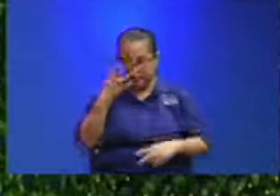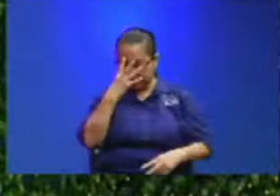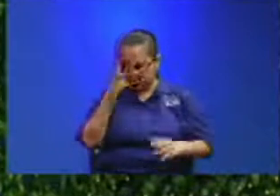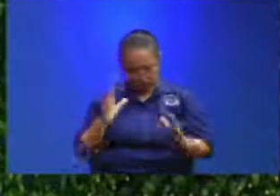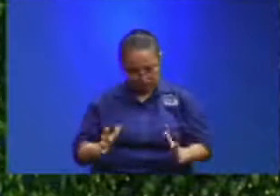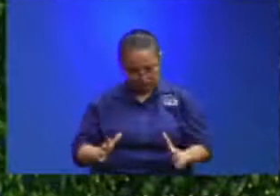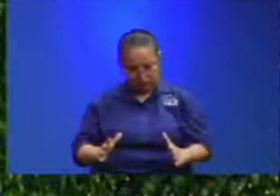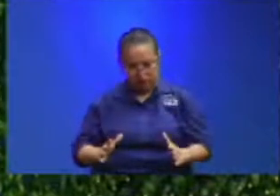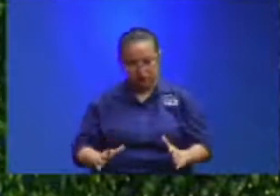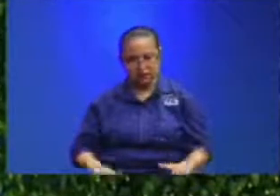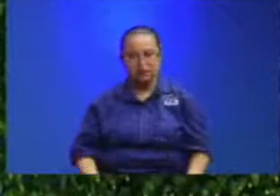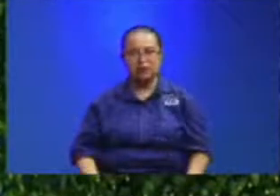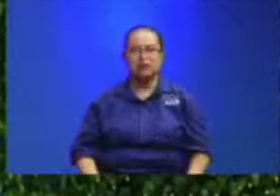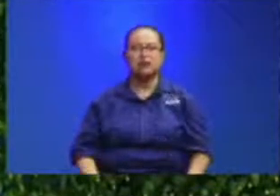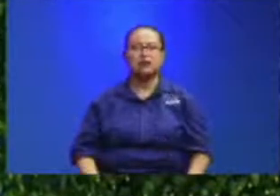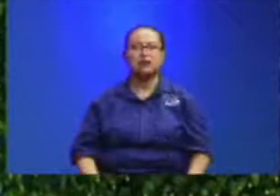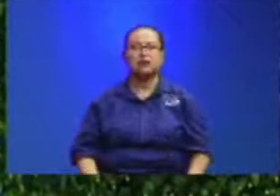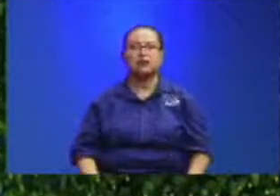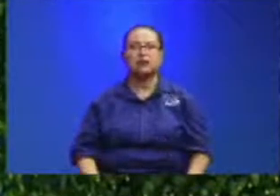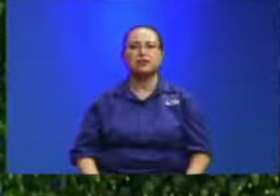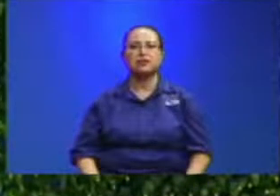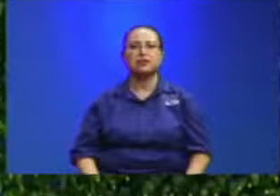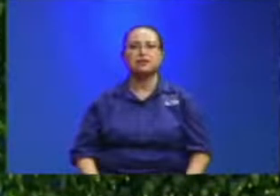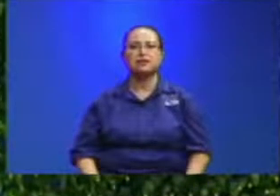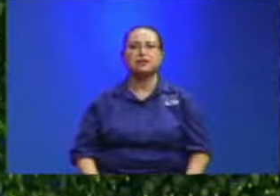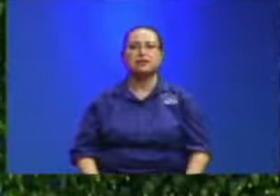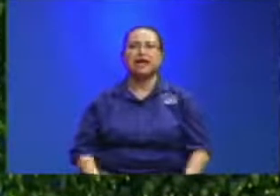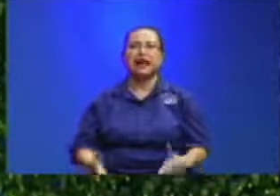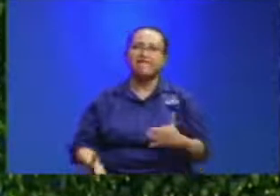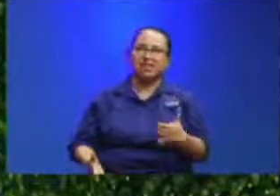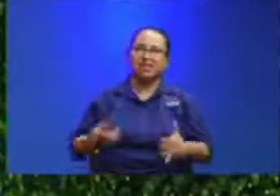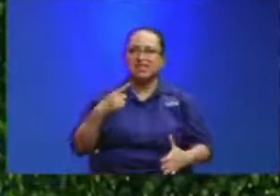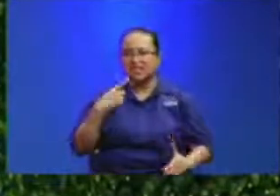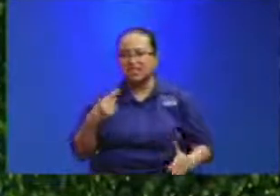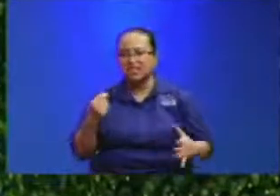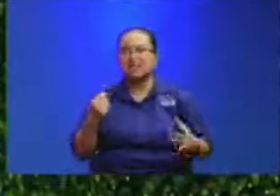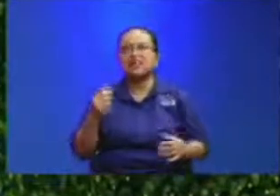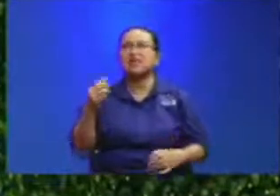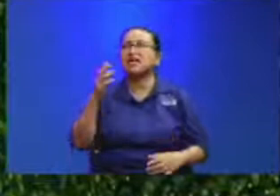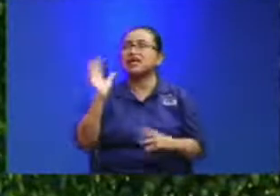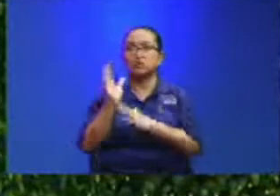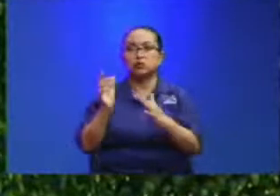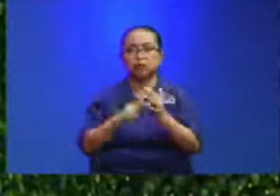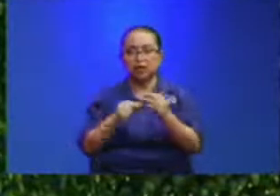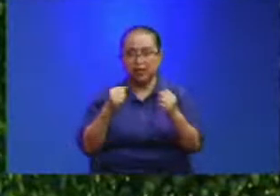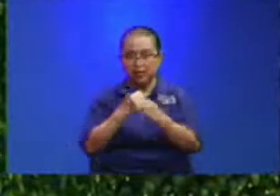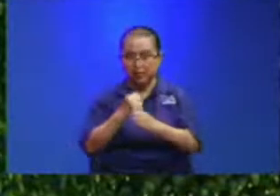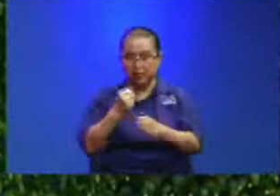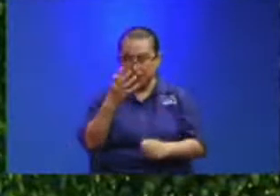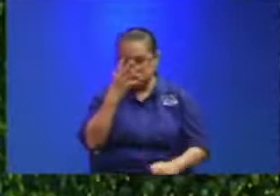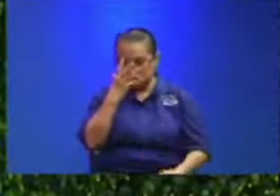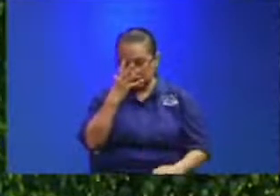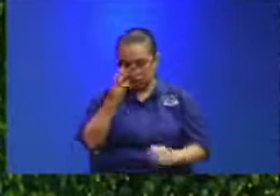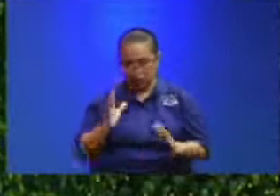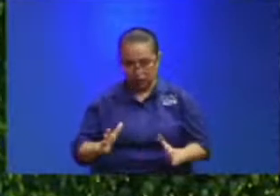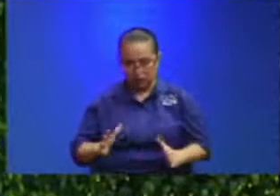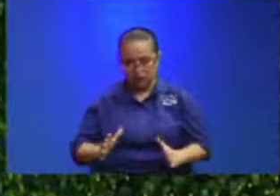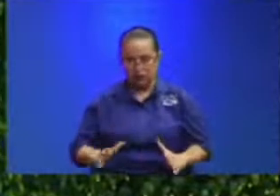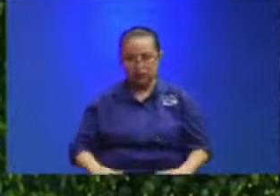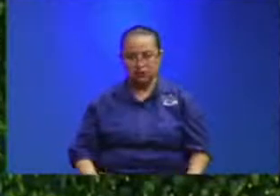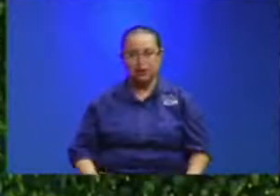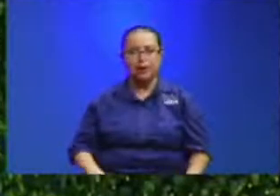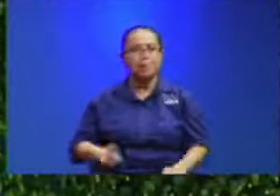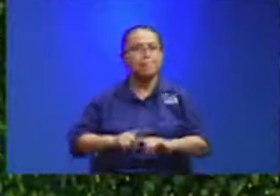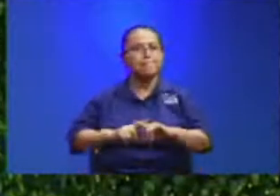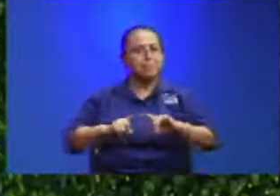es que a veces se queda solo en un apartado o cristo ama a los pecadores y viene por los buenos el ya vino por los pecadores desde el momento